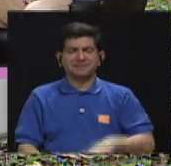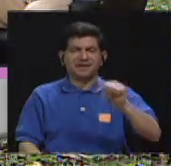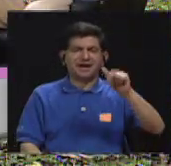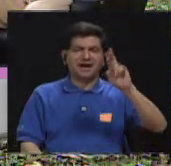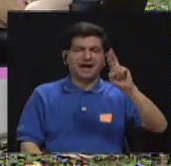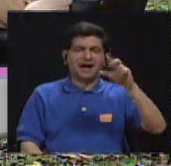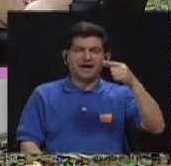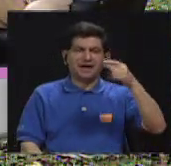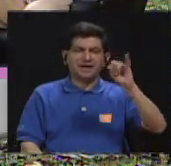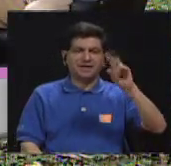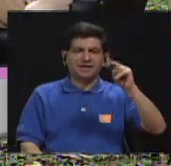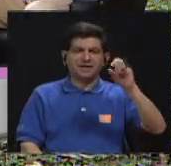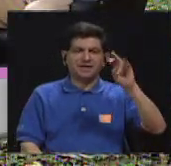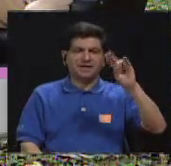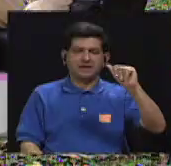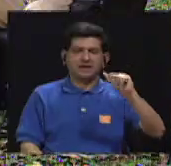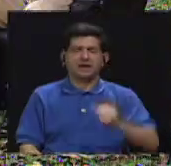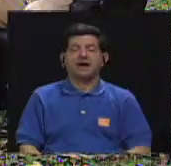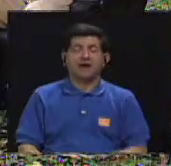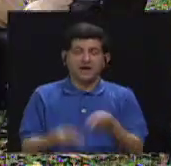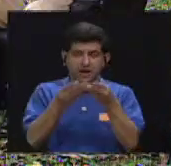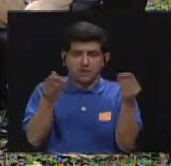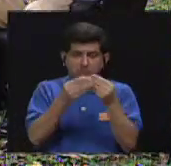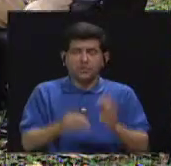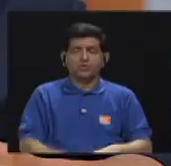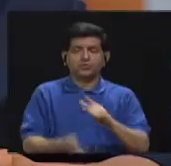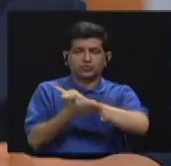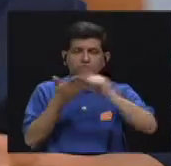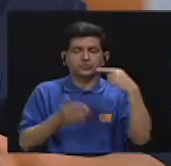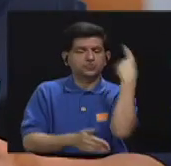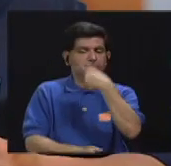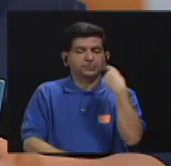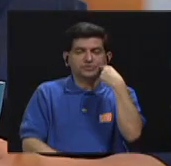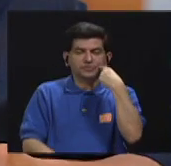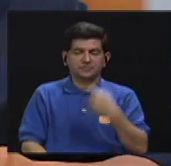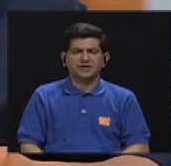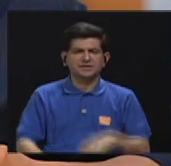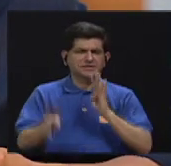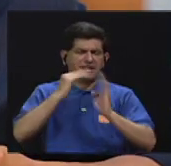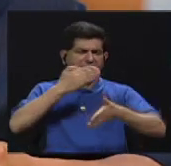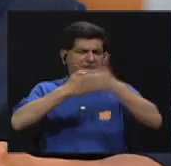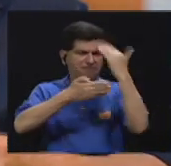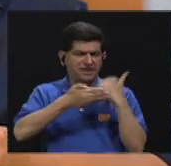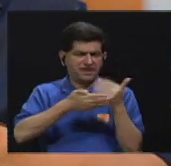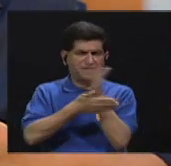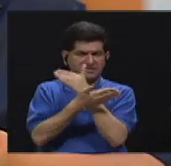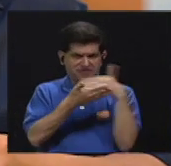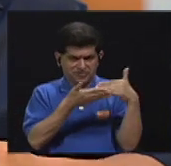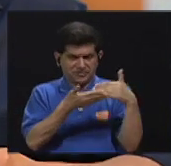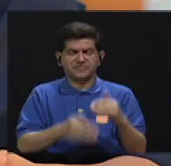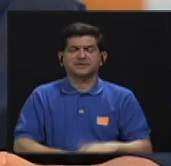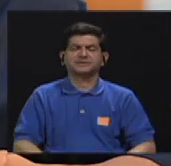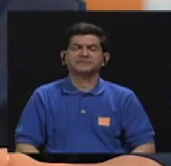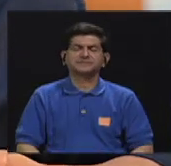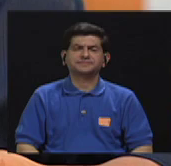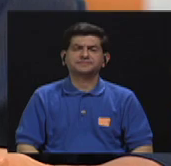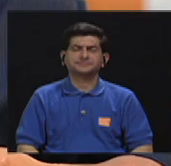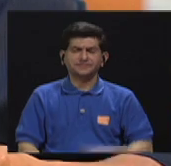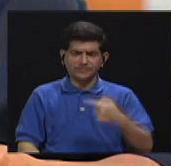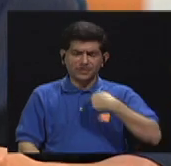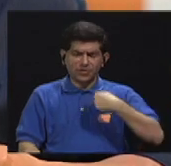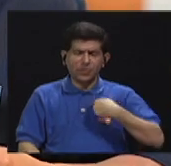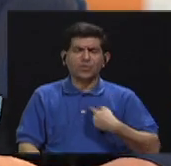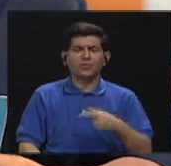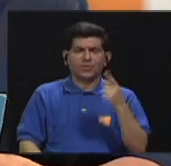arginina en los productos de higiene bucodental. Y que estábamos conversando en el interbloque de que uno